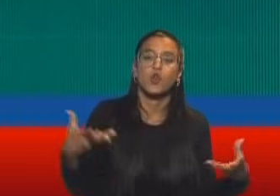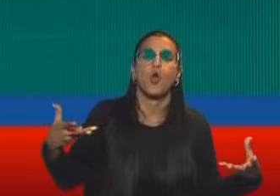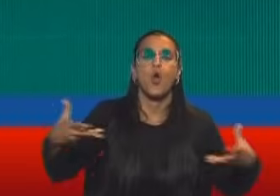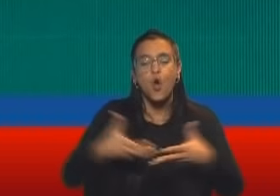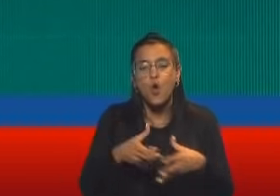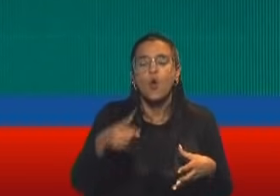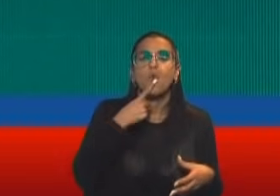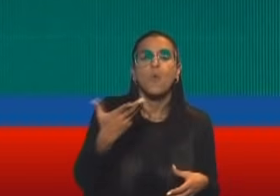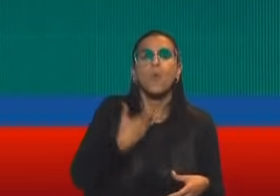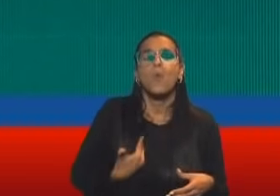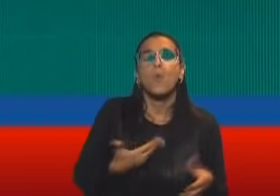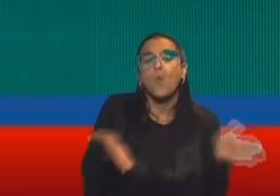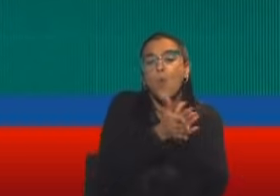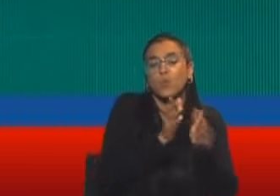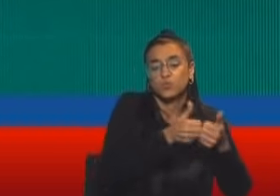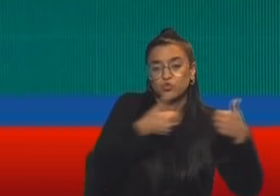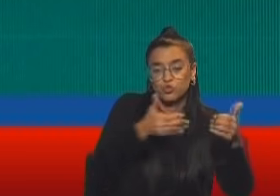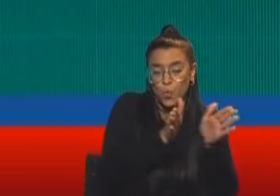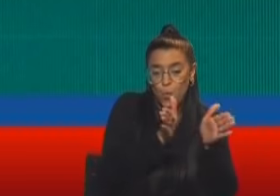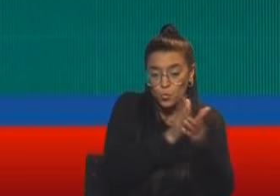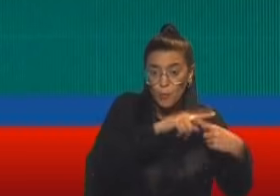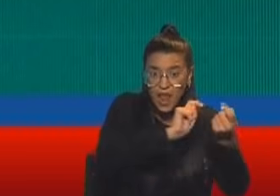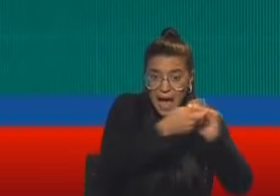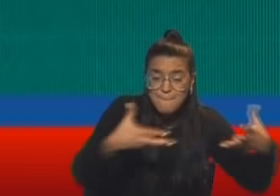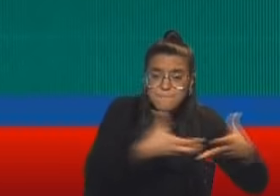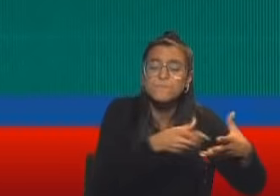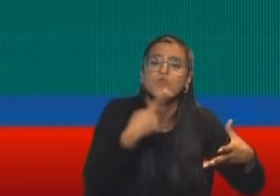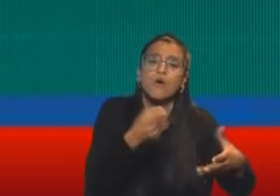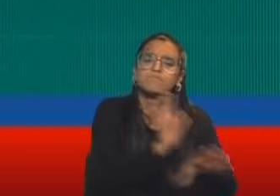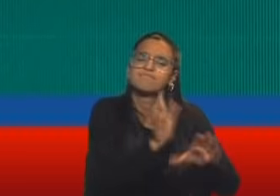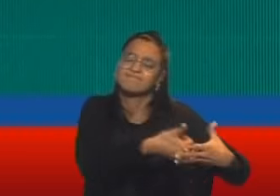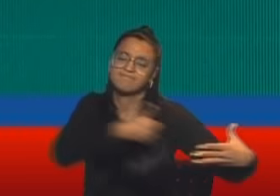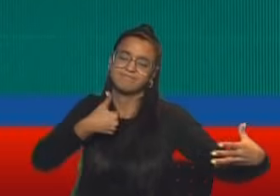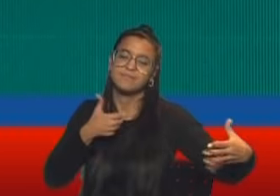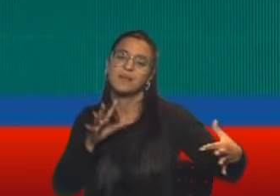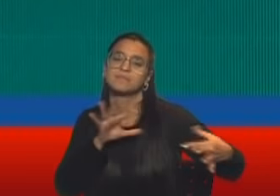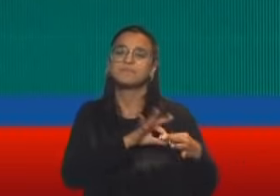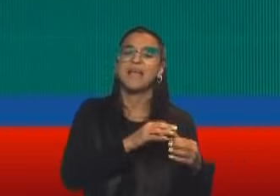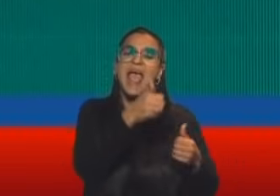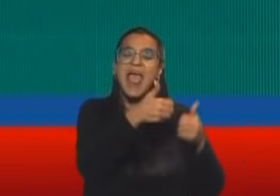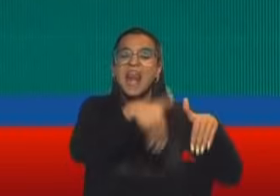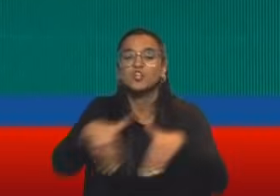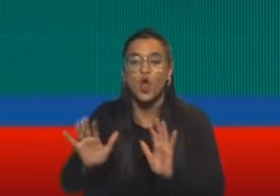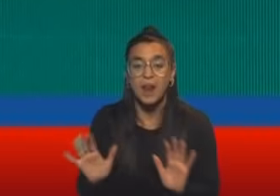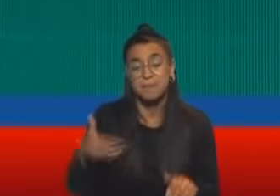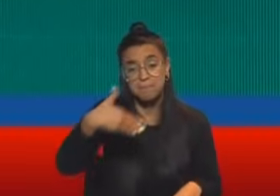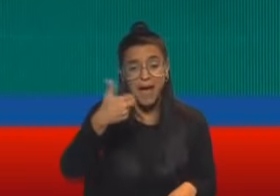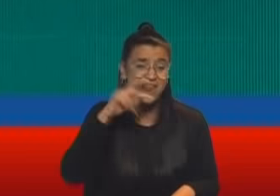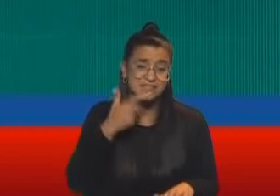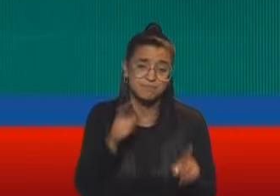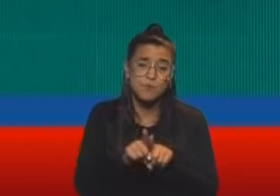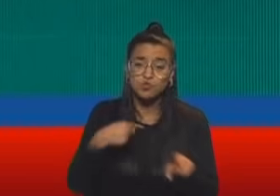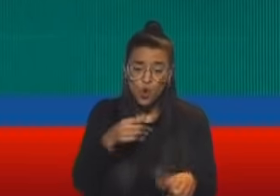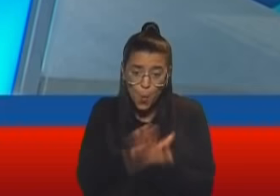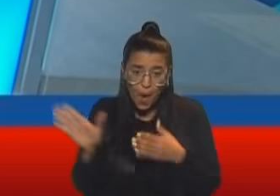por el Cambio, bueno, se despegan todo el tiempo diciendo que no fueron ejecutivos, que fueron una alianza electoral. Bueno, Manes entra más o menos en ese lugar. Soy